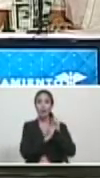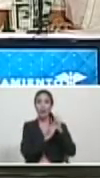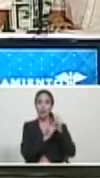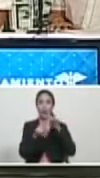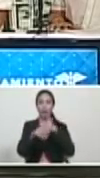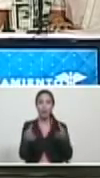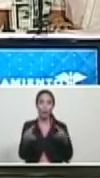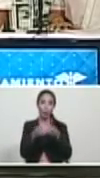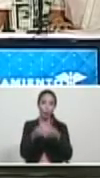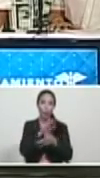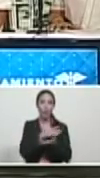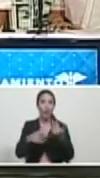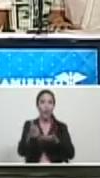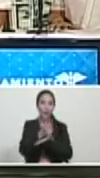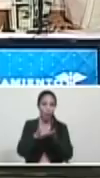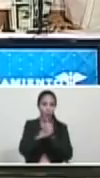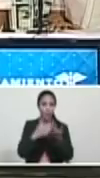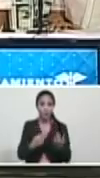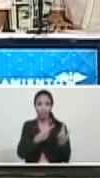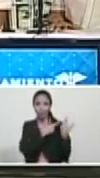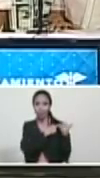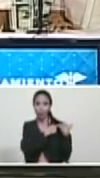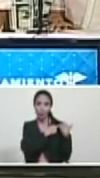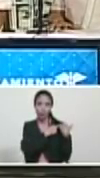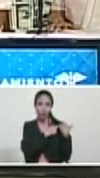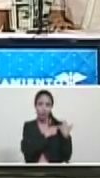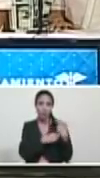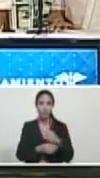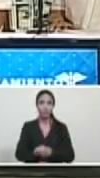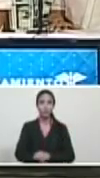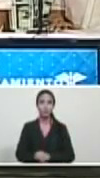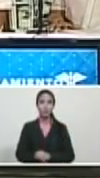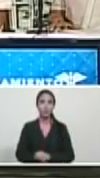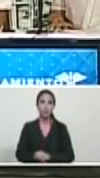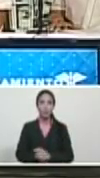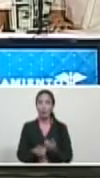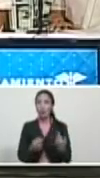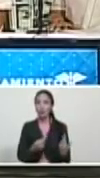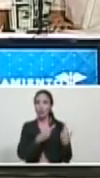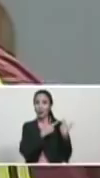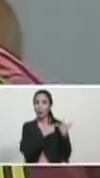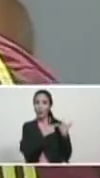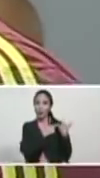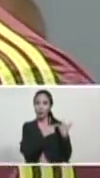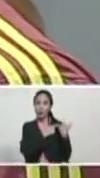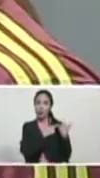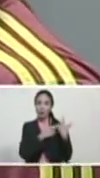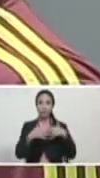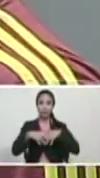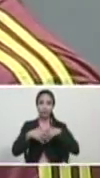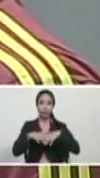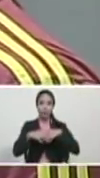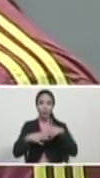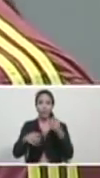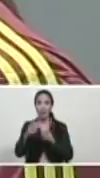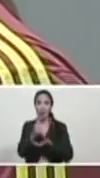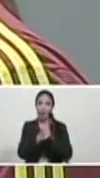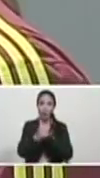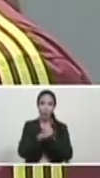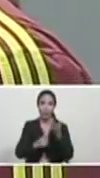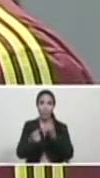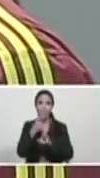día de hoy, y responsable, el responsable del sector motor farmacéutico desde el día de